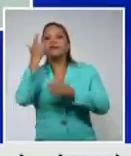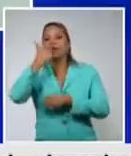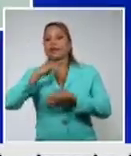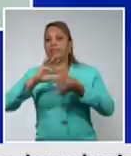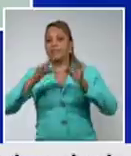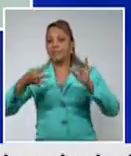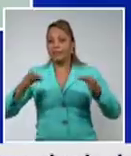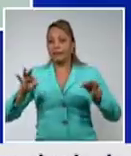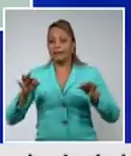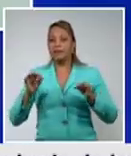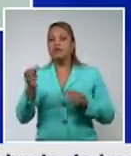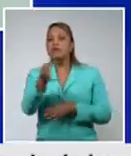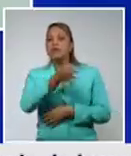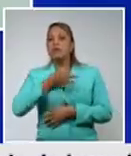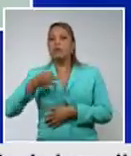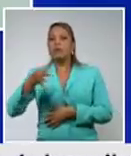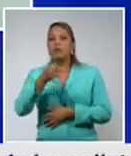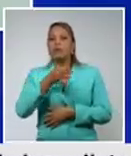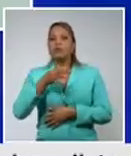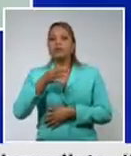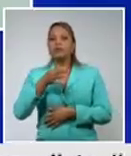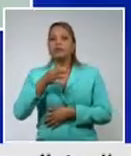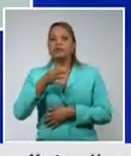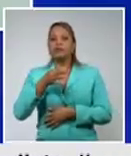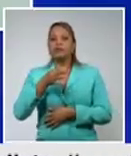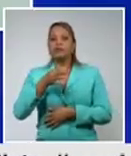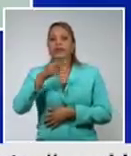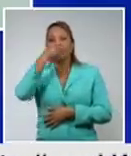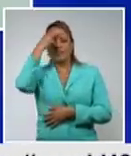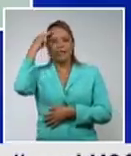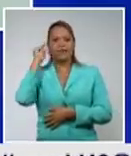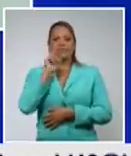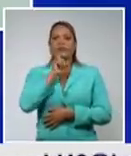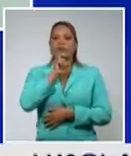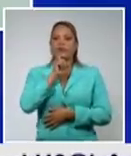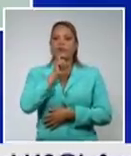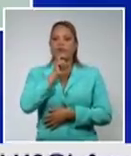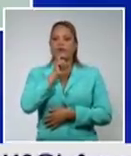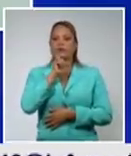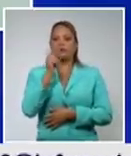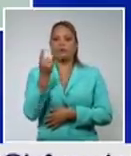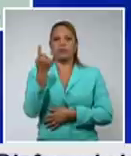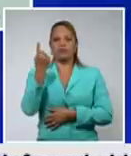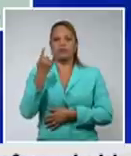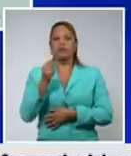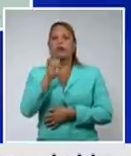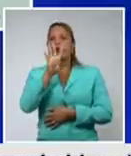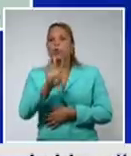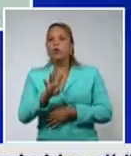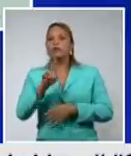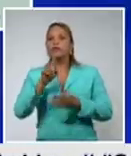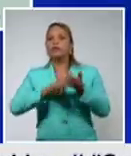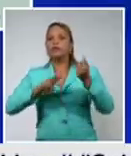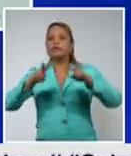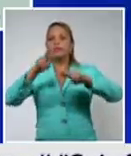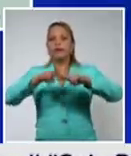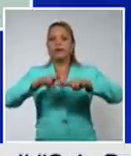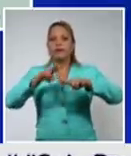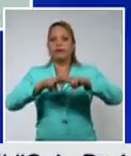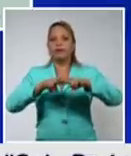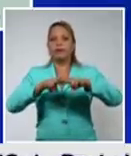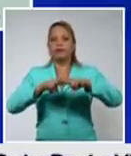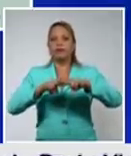específicamente con el municipio San Antonio de los Baños, 4 de la provincia de La Habana, 2